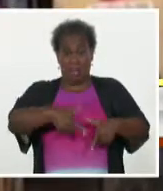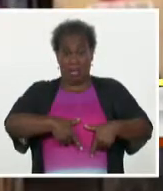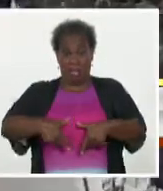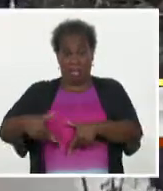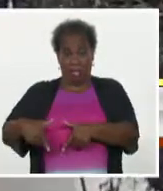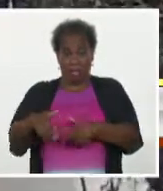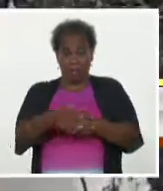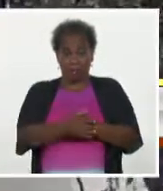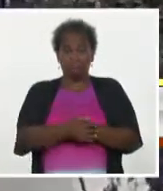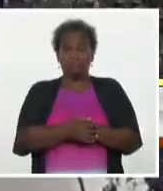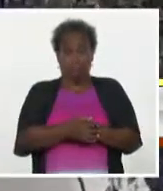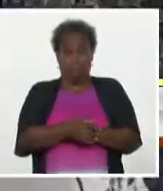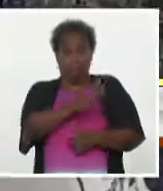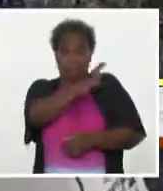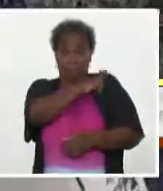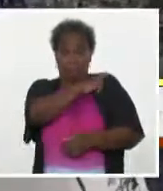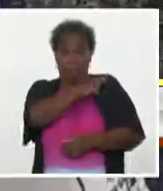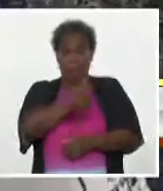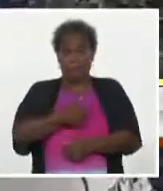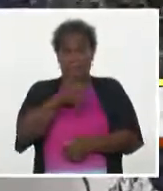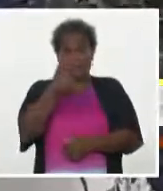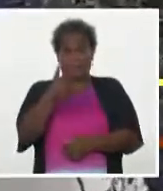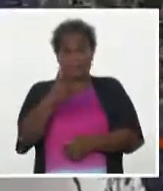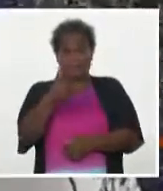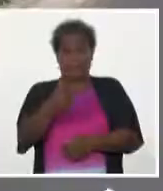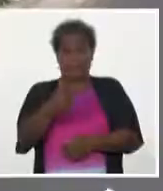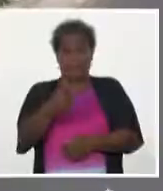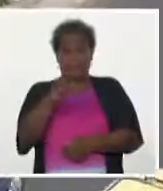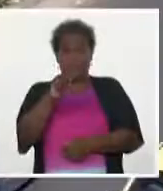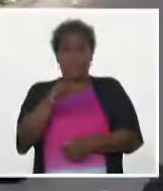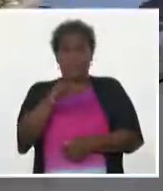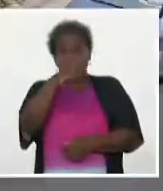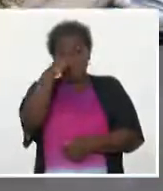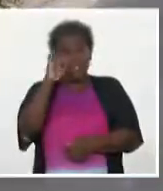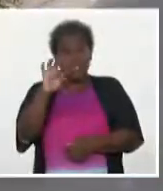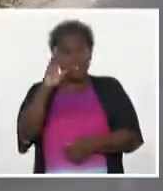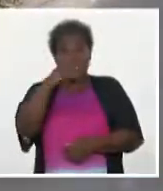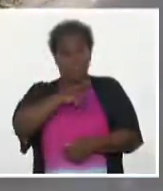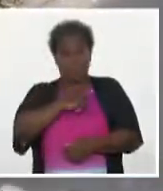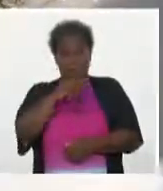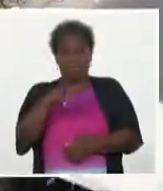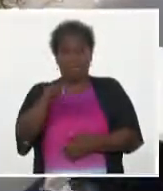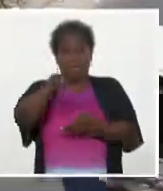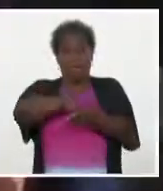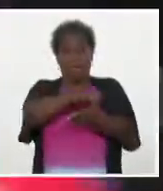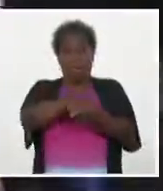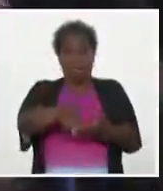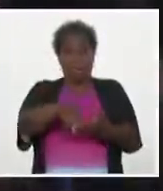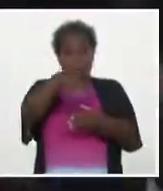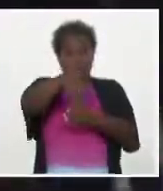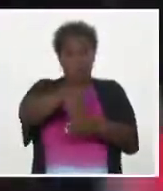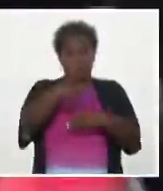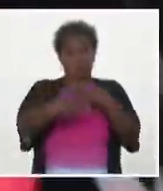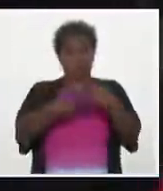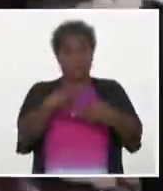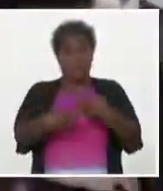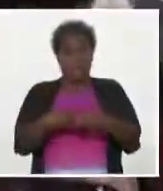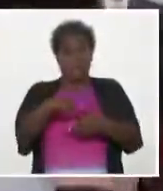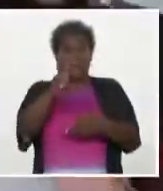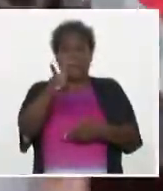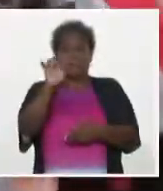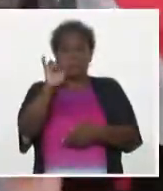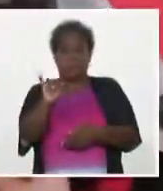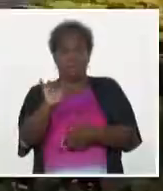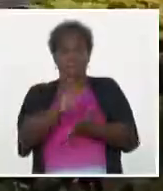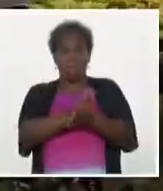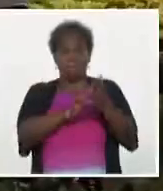para ocupar el cargo de presidente de la República Árabe Siria en las elecciones generales que se efectuarán el próximo día